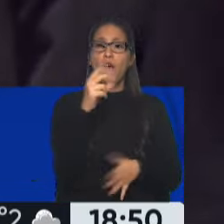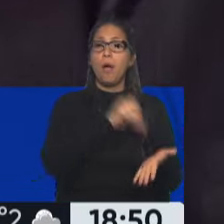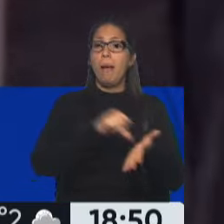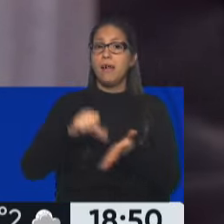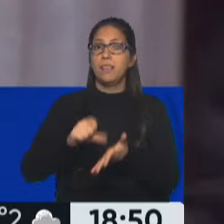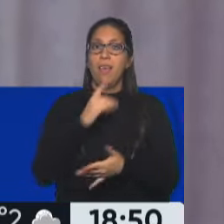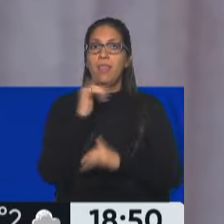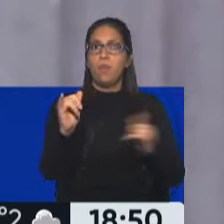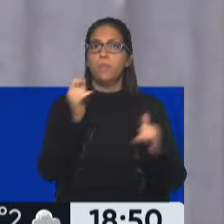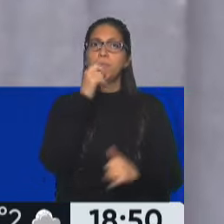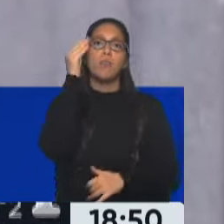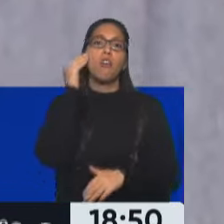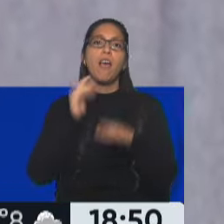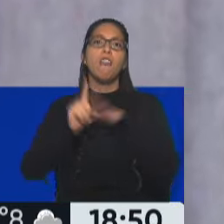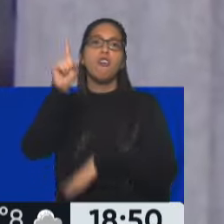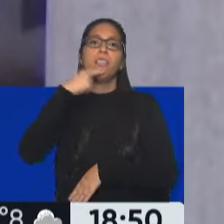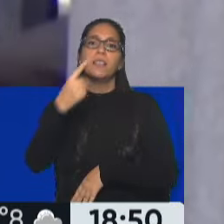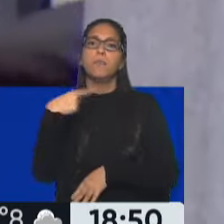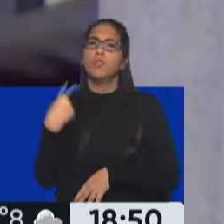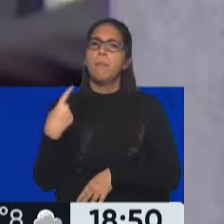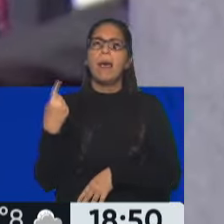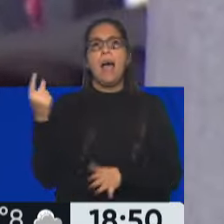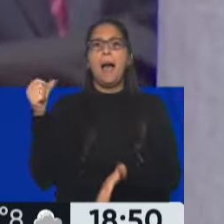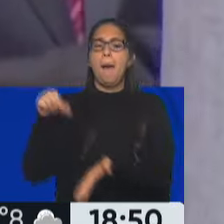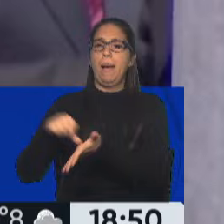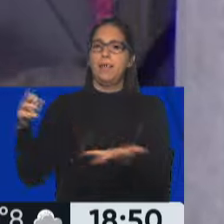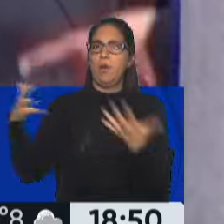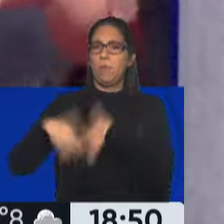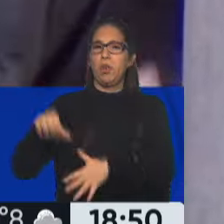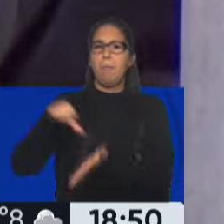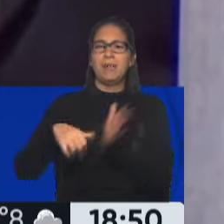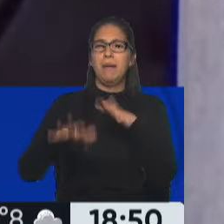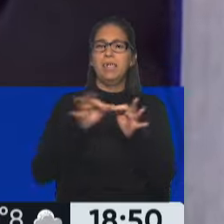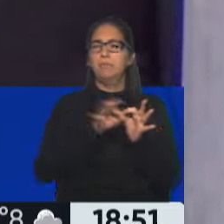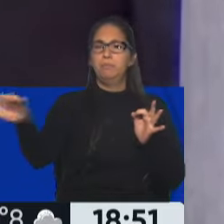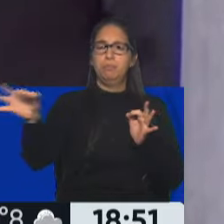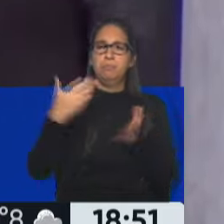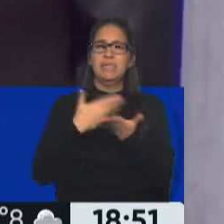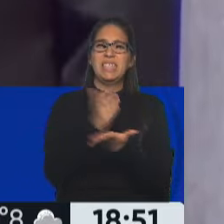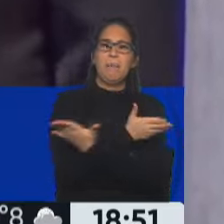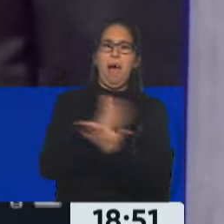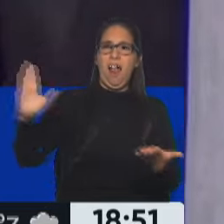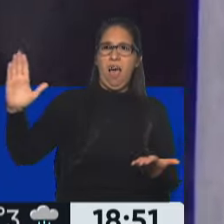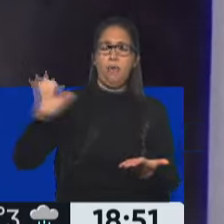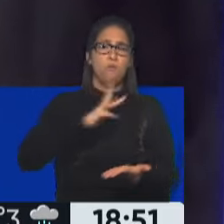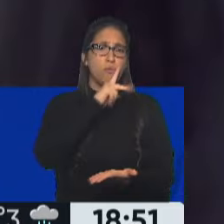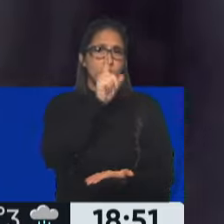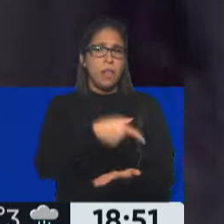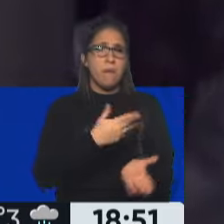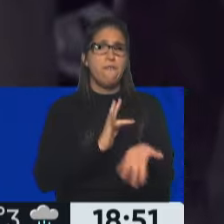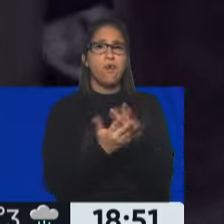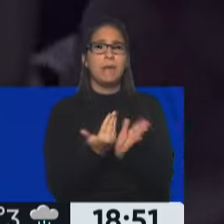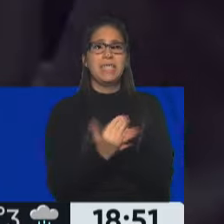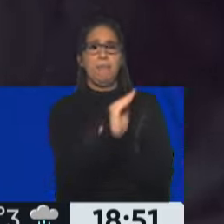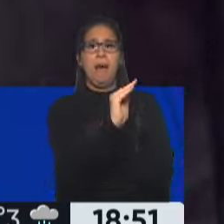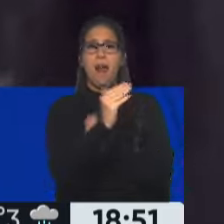cuando mencionamos Corea del Norte muchas veces se dice, ¿no?, uno de los países quizás más aislados internacionalmente, bueno, en el caso de Rusia también se ha dado